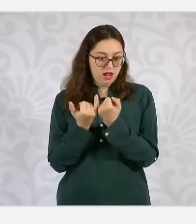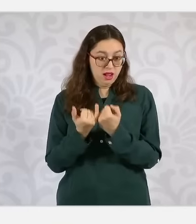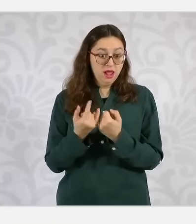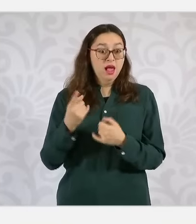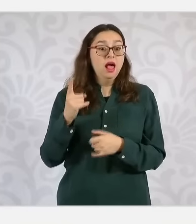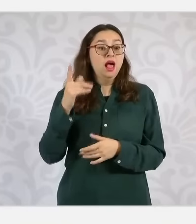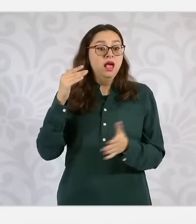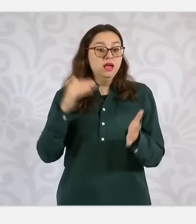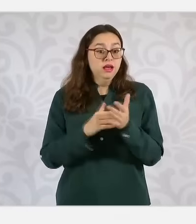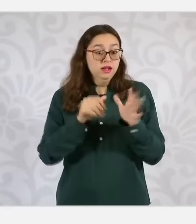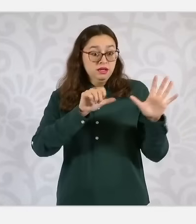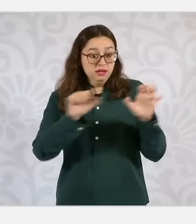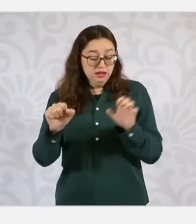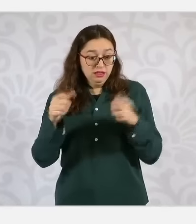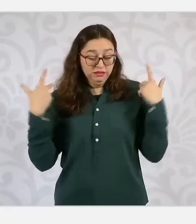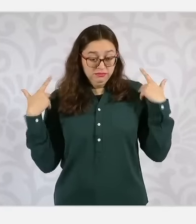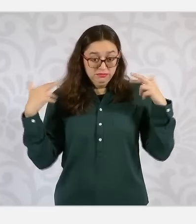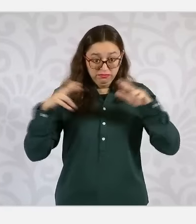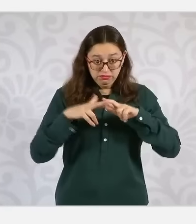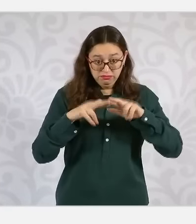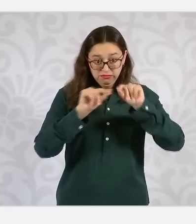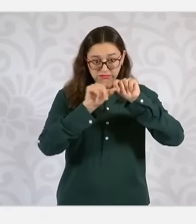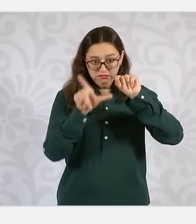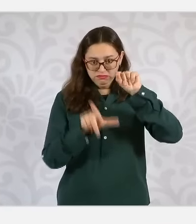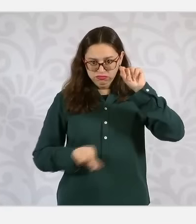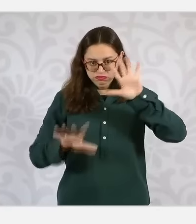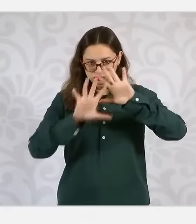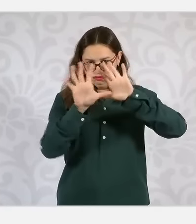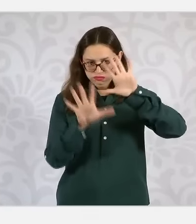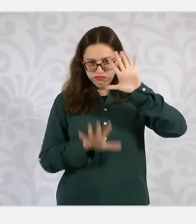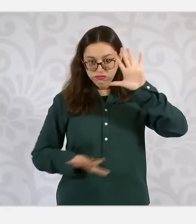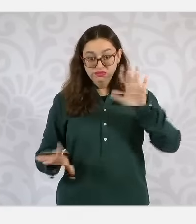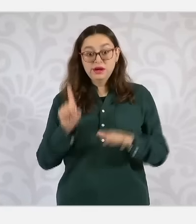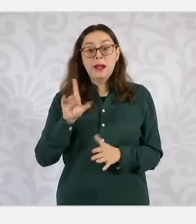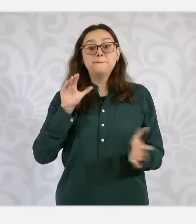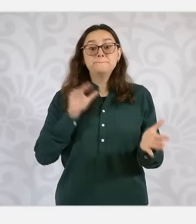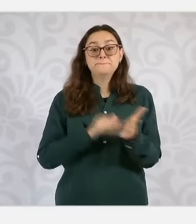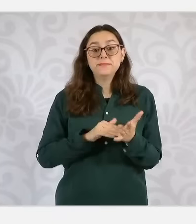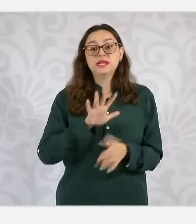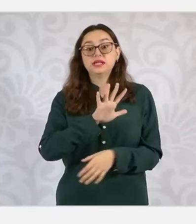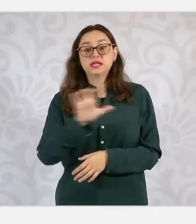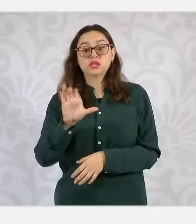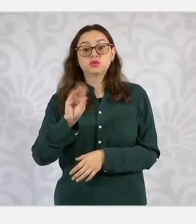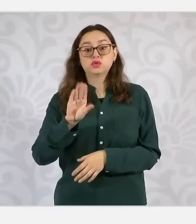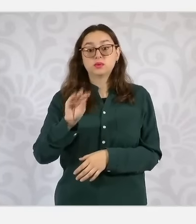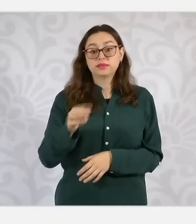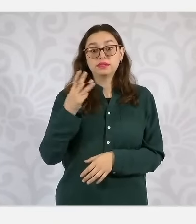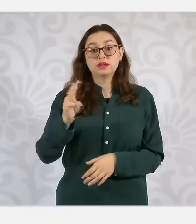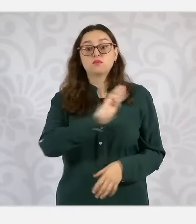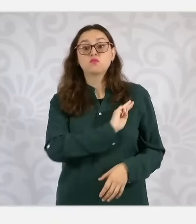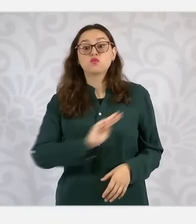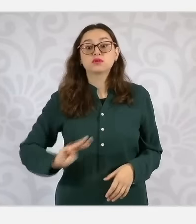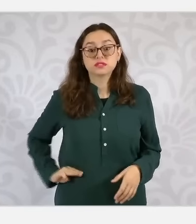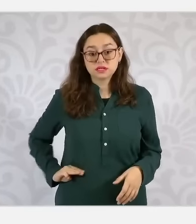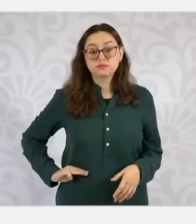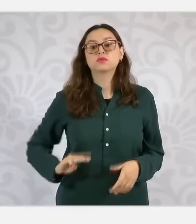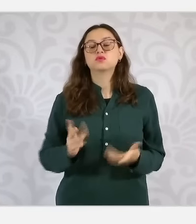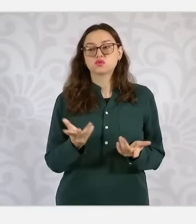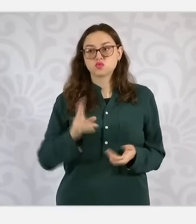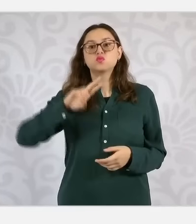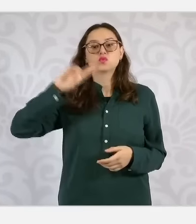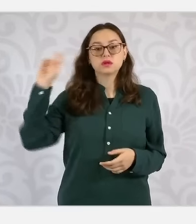Estamos en todo el país. De hecho, son 1,593 municipios el alcance de Universidades para